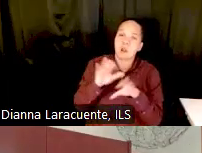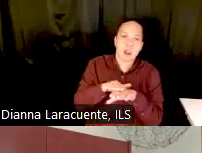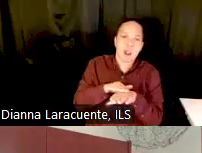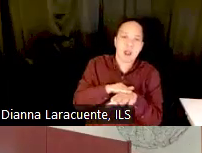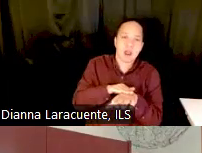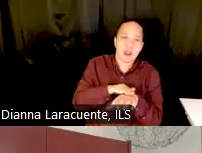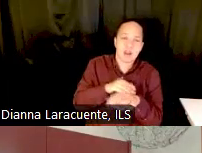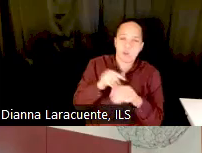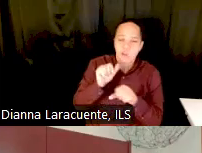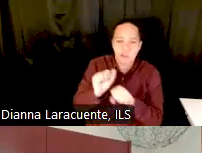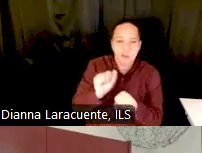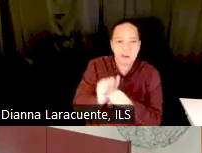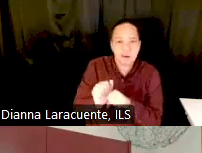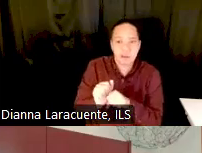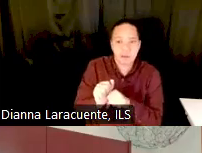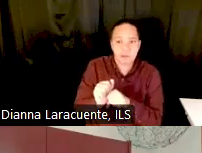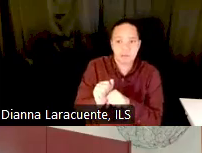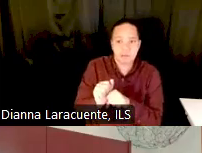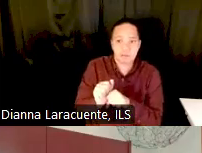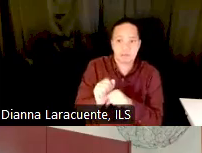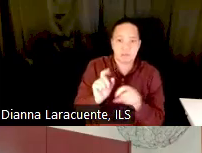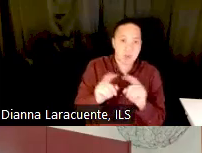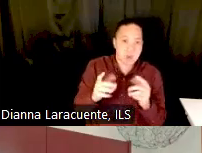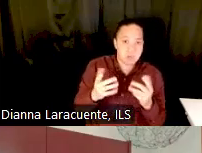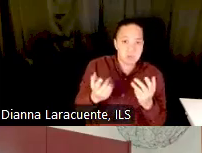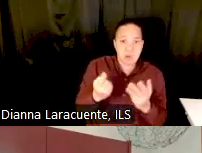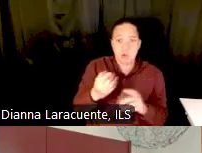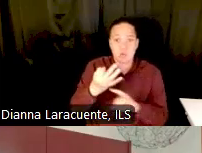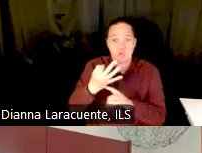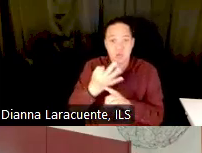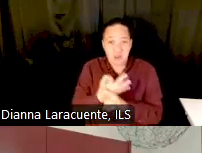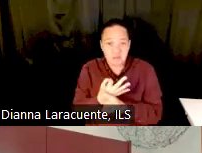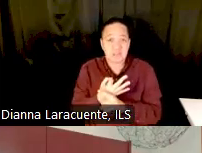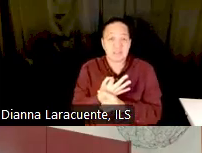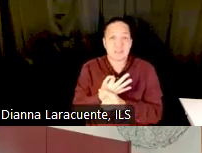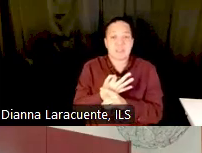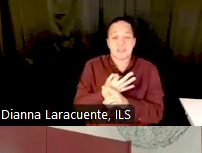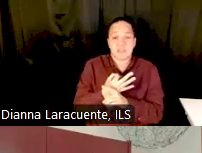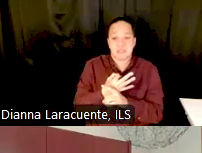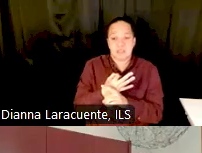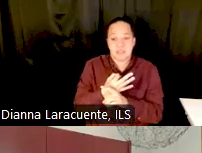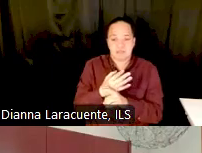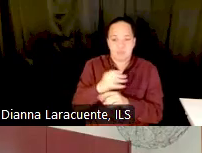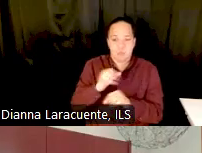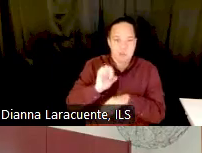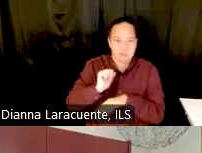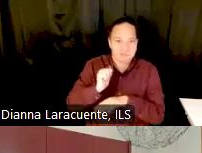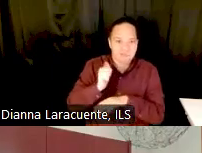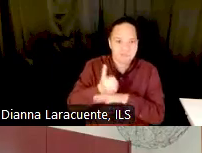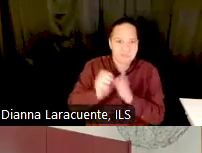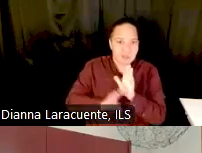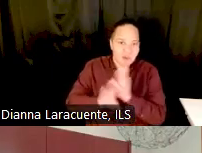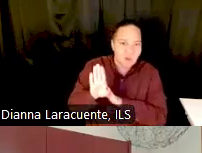ejecución. Pero como esto es algo que puede tardar 9 meses en instaurarse o desarrollarse, puede ser que el